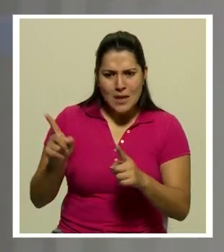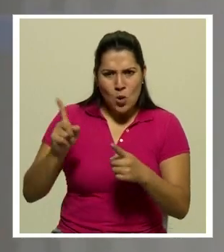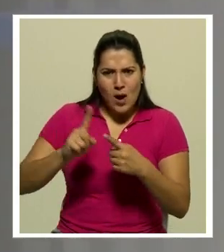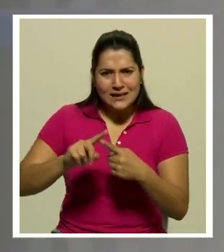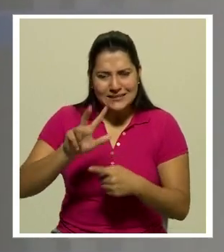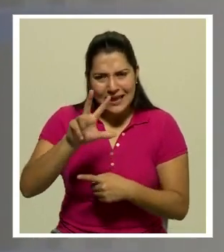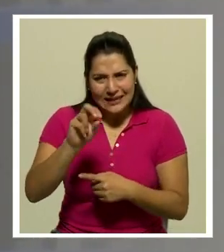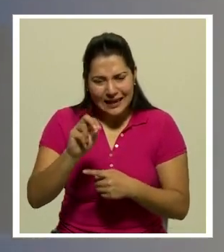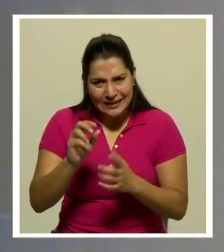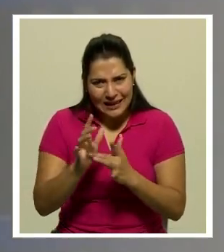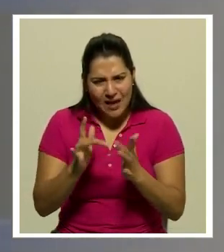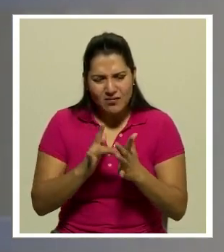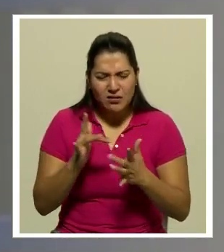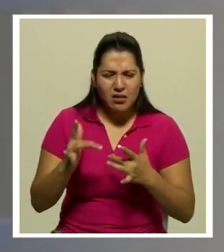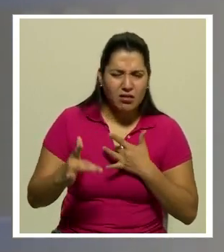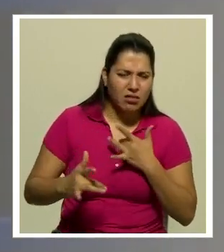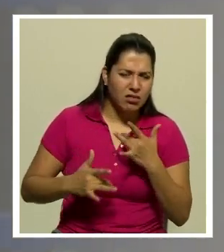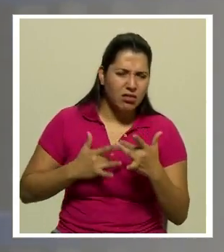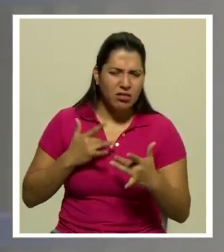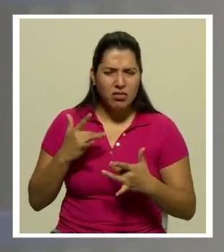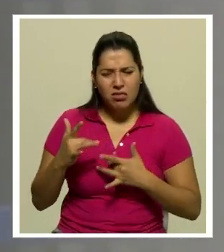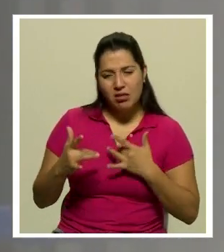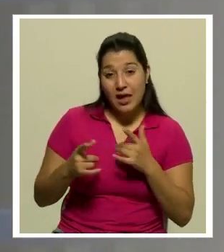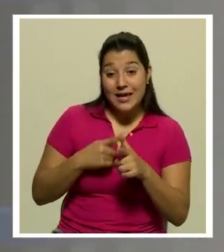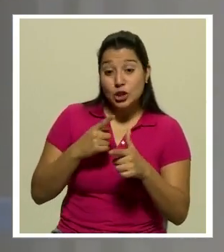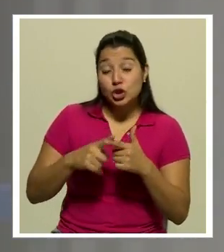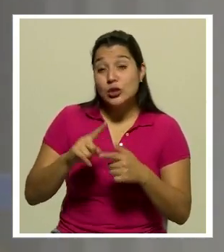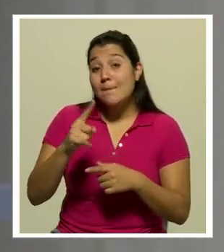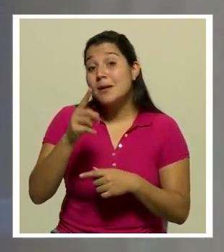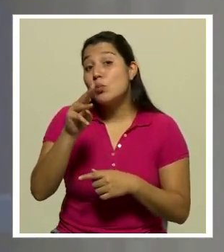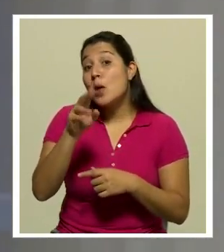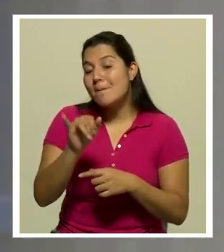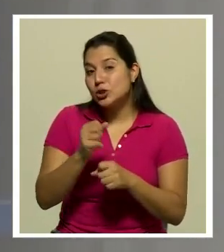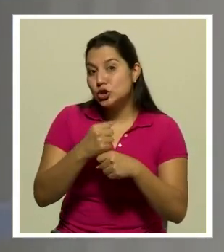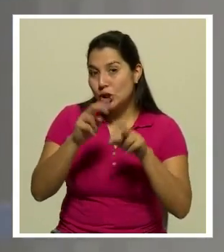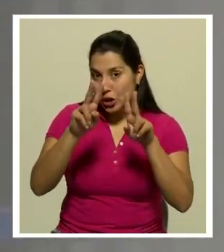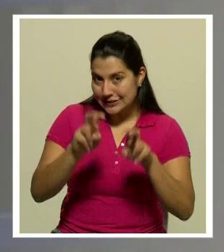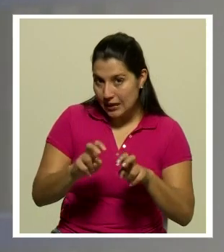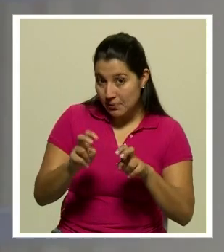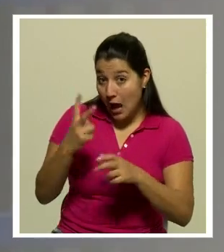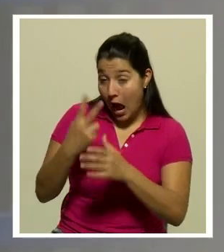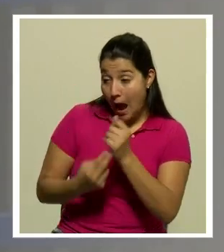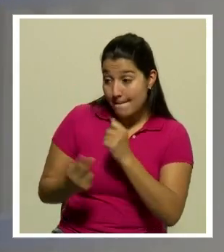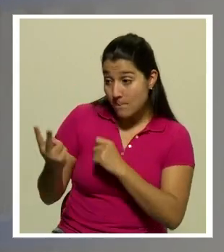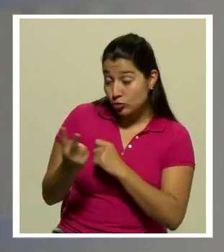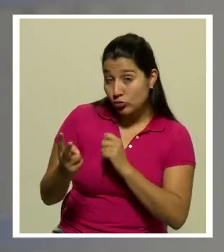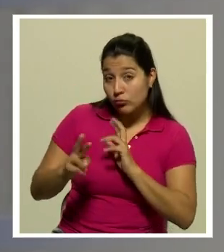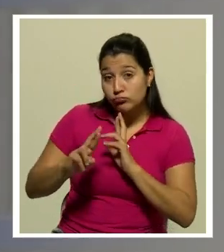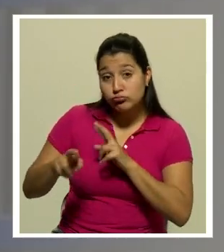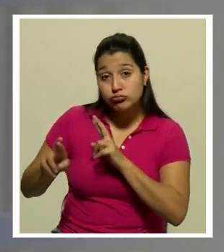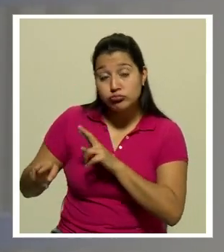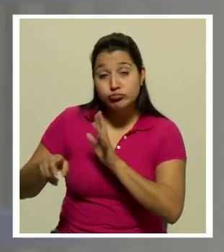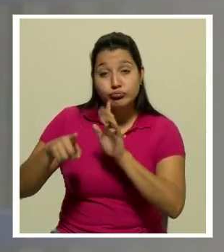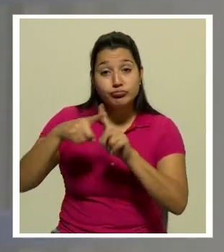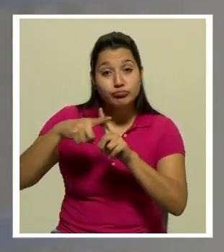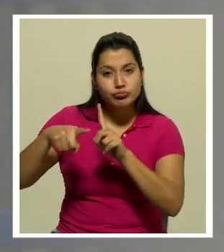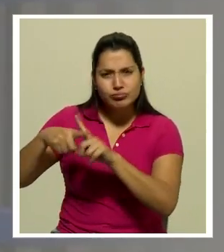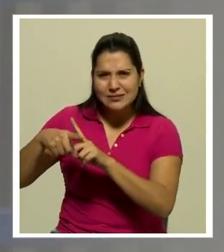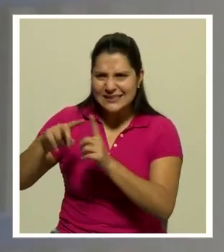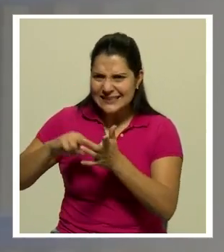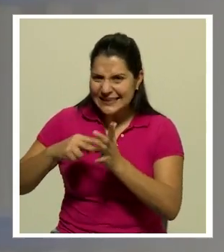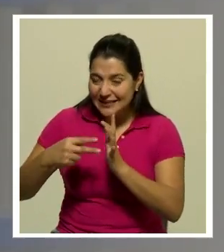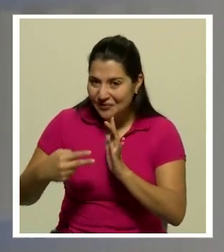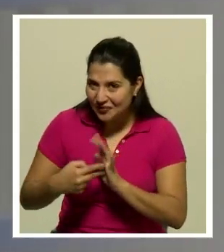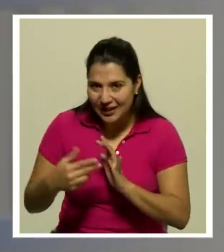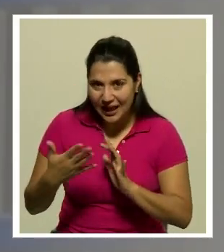síntomas, por lo que el 1 de mayo les efectuaron la prueba, misma que dio positivo para ambos el 2 de mayo. Esto quiere decir que alguien con el